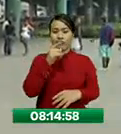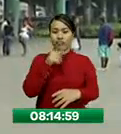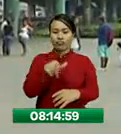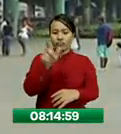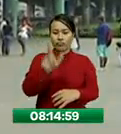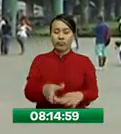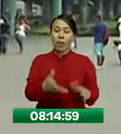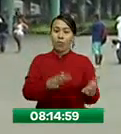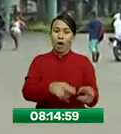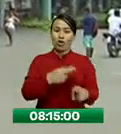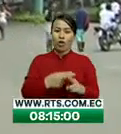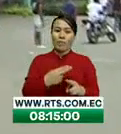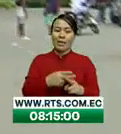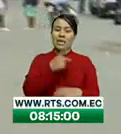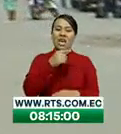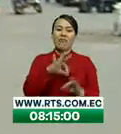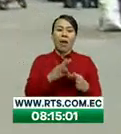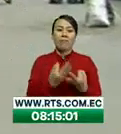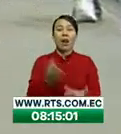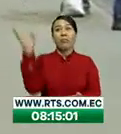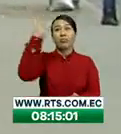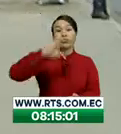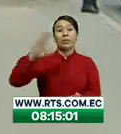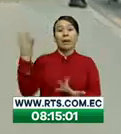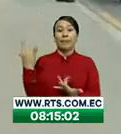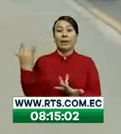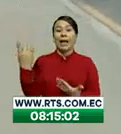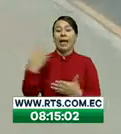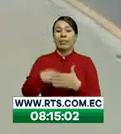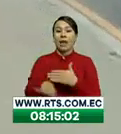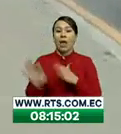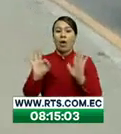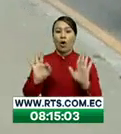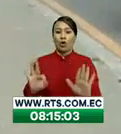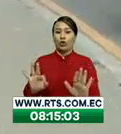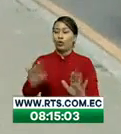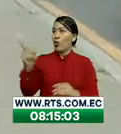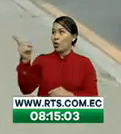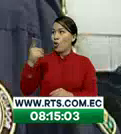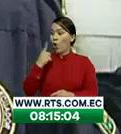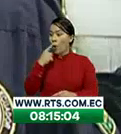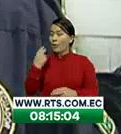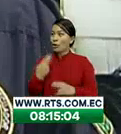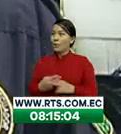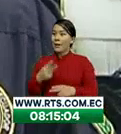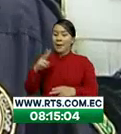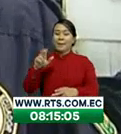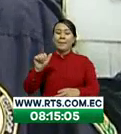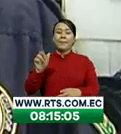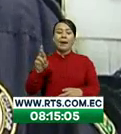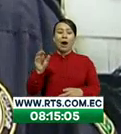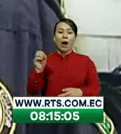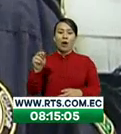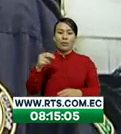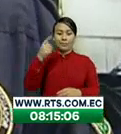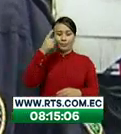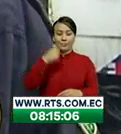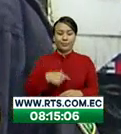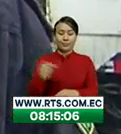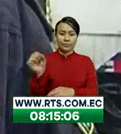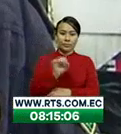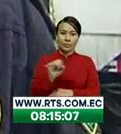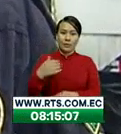que en la entrada de la 8 solo lo conocían como el varón. El conductor del autobús fue